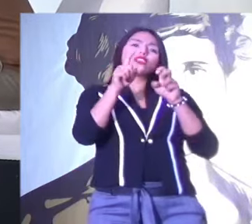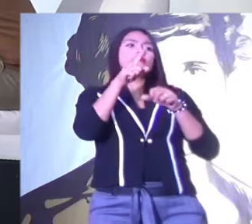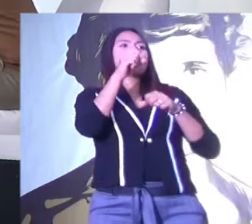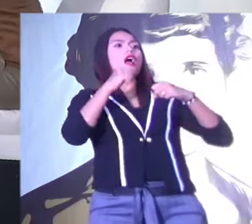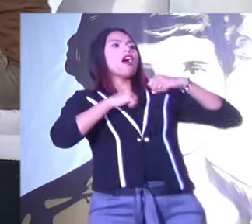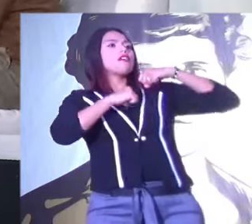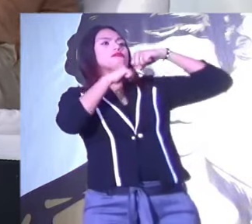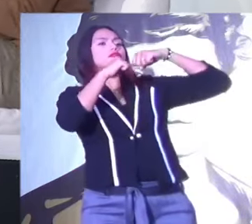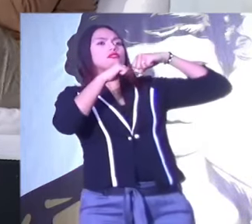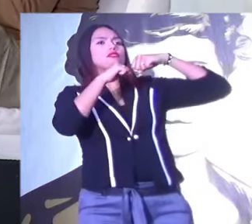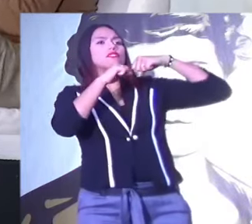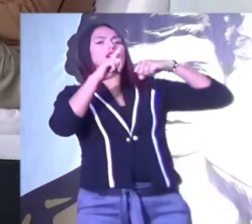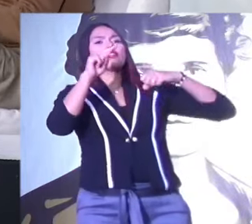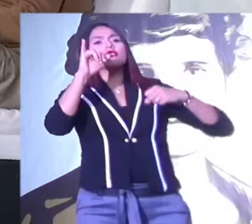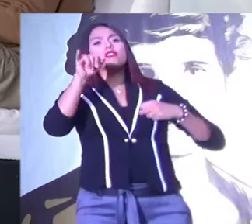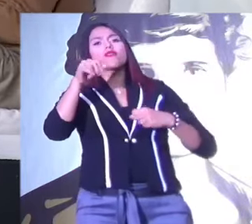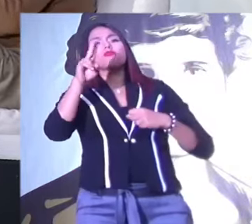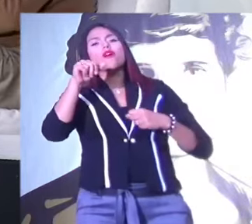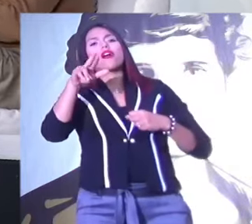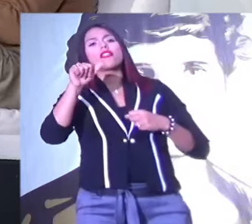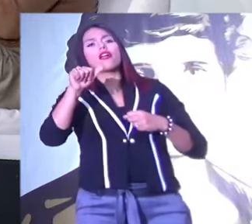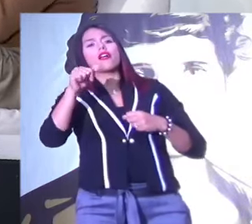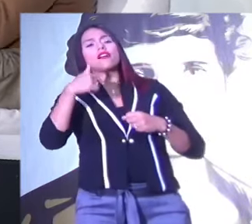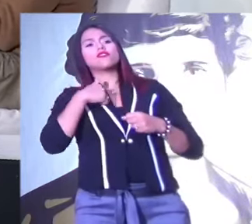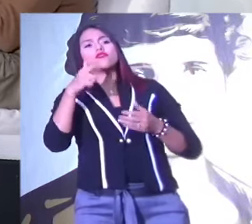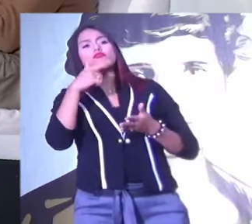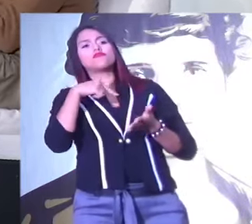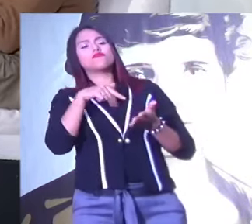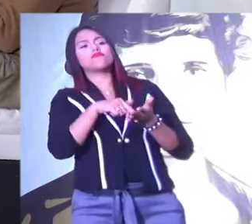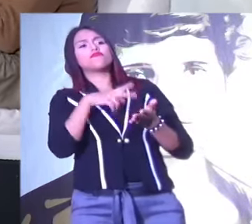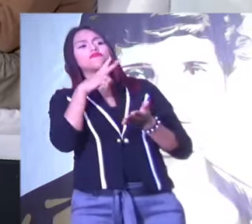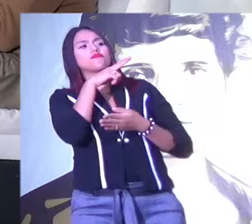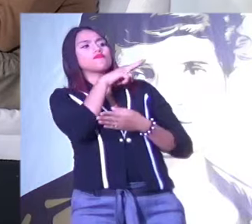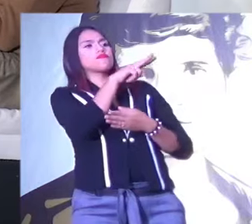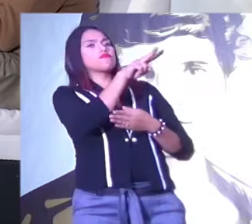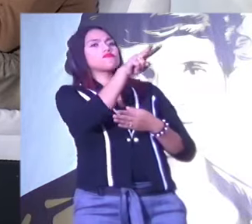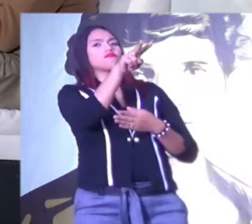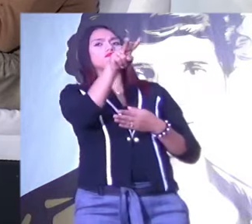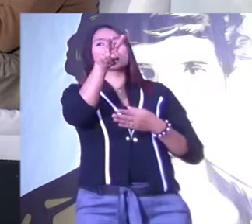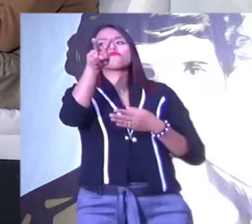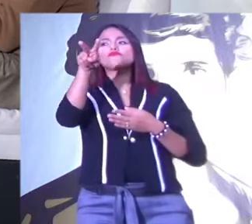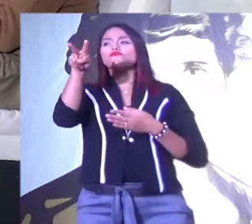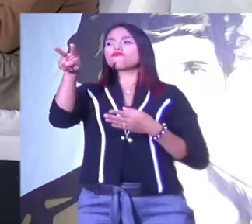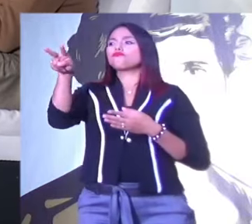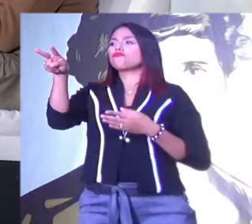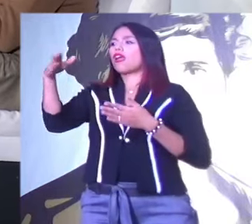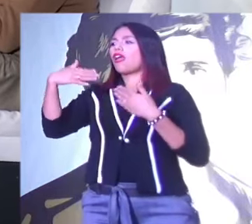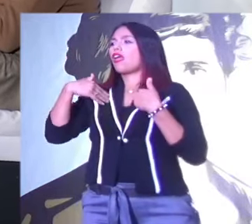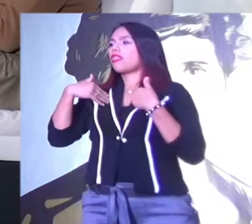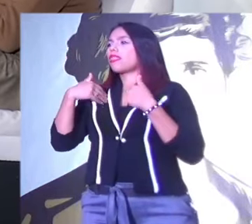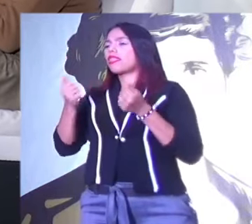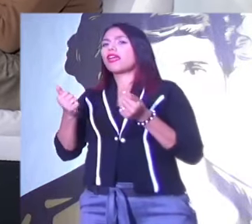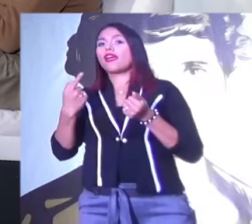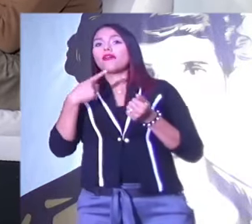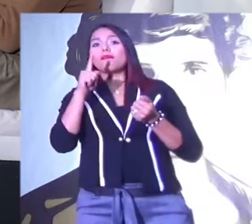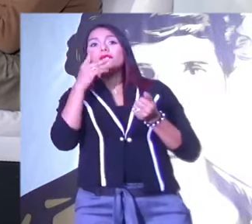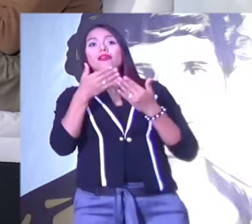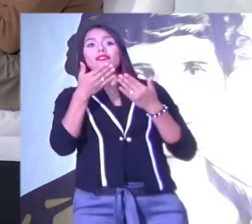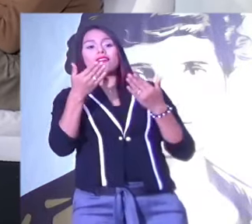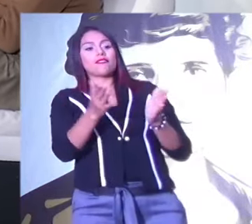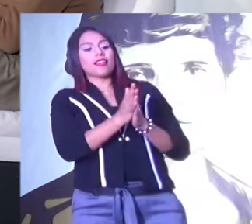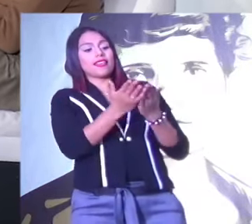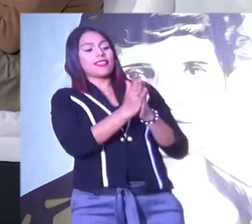y de Tijuana, yo estaba situado en un punto en donde estaba observando el mundo a mi alrededor. Creo que con este libro lo que estoy haciendo